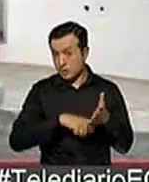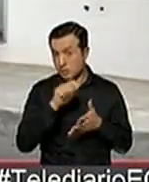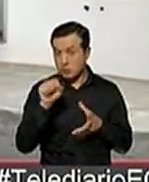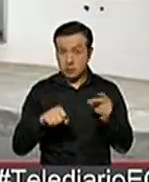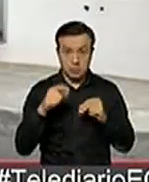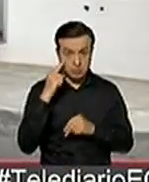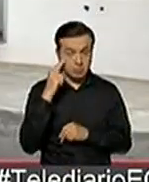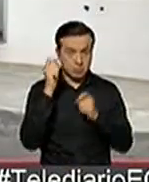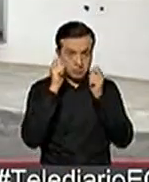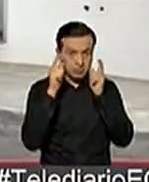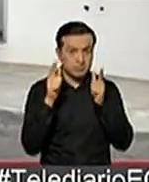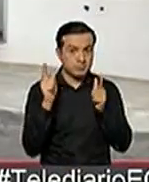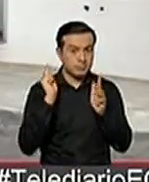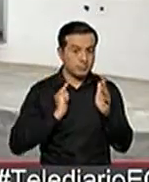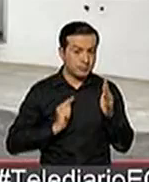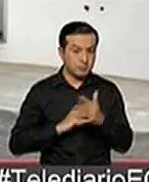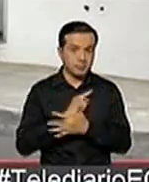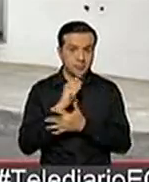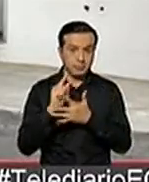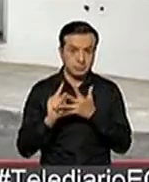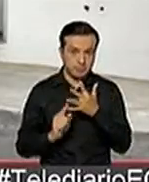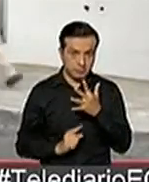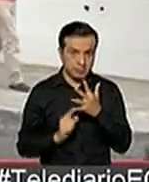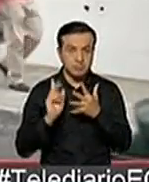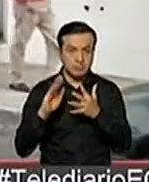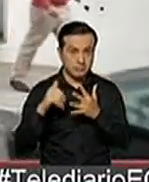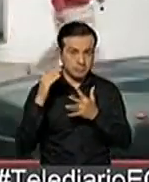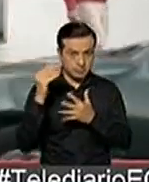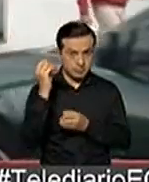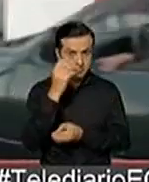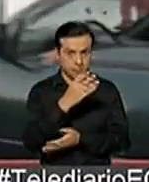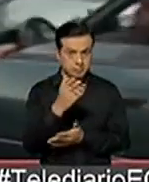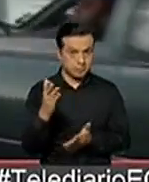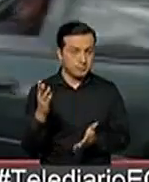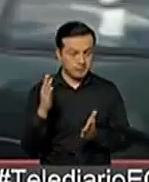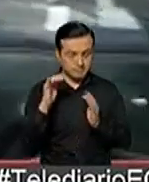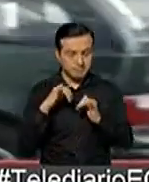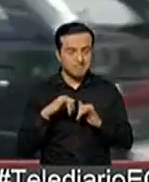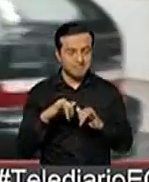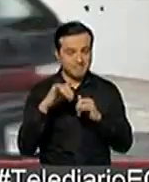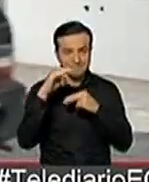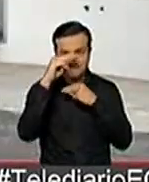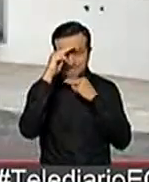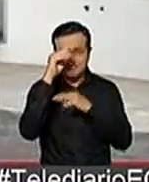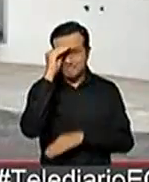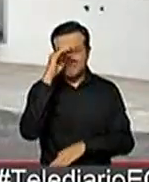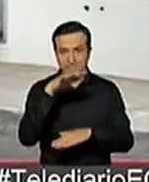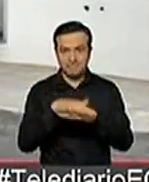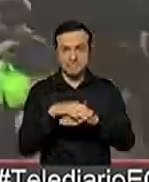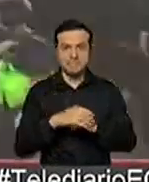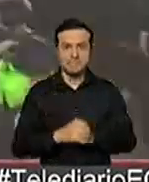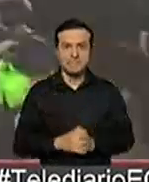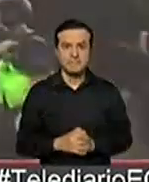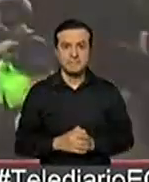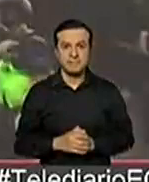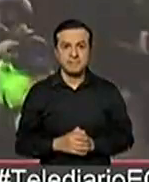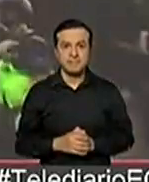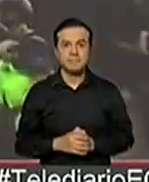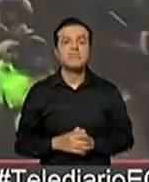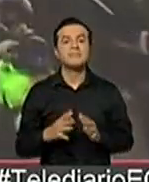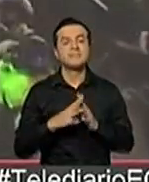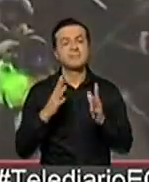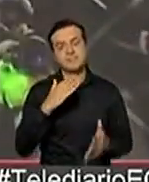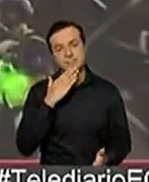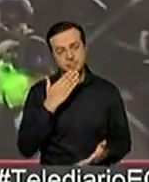Estaremos pendientes de los detalles y se los presentaremos en los próximos noticieros. Continuamos en Estudios con más. Buenas tardes.